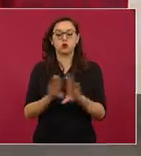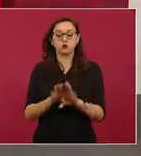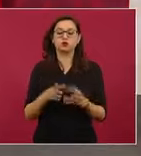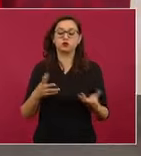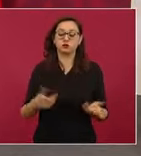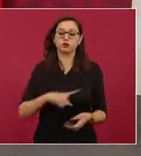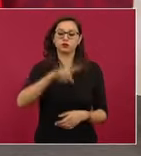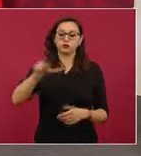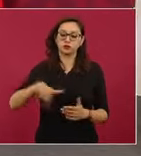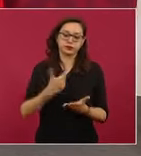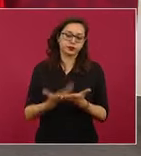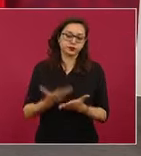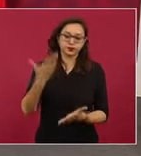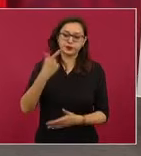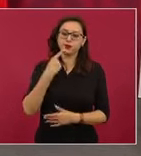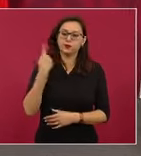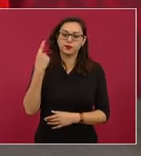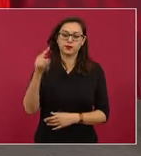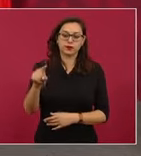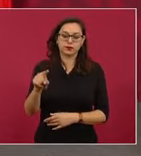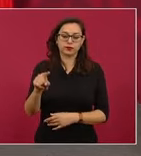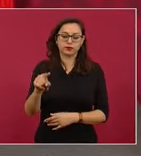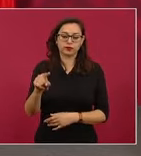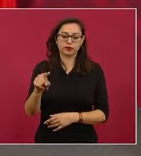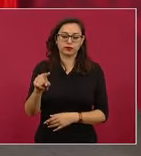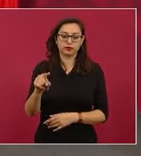denunciarlo, pero también no